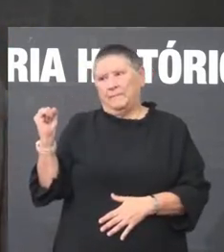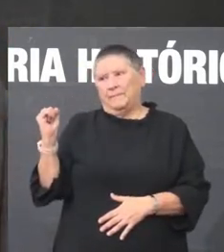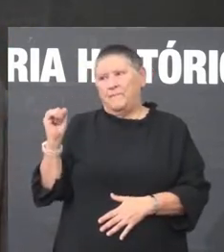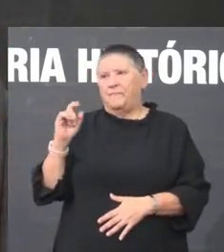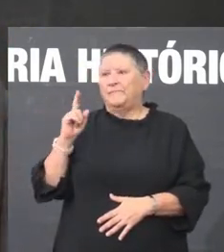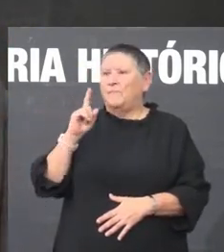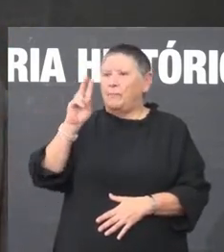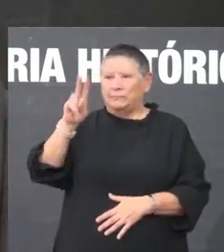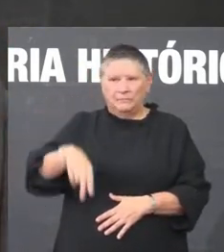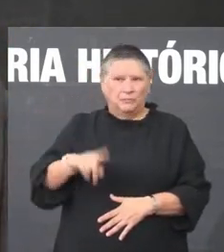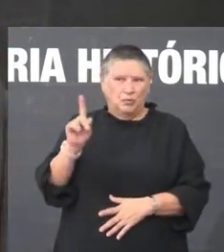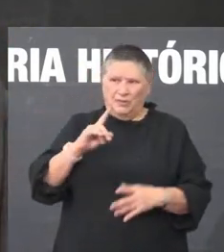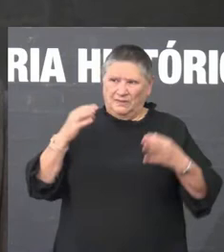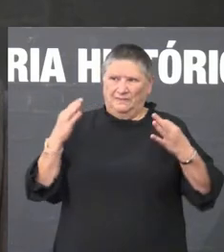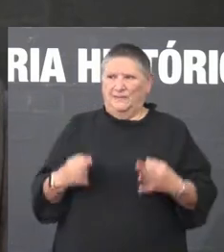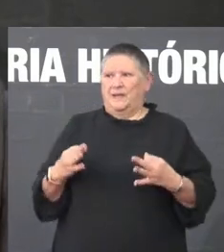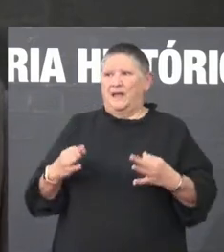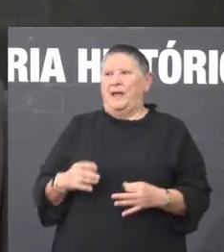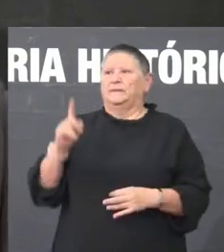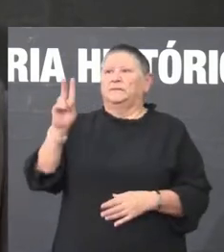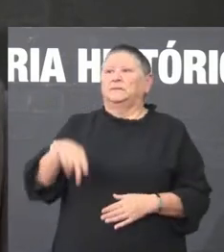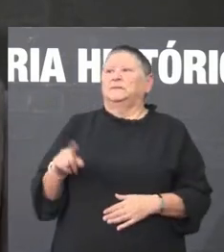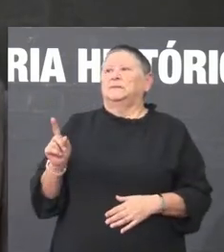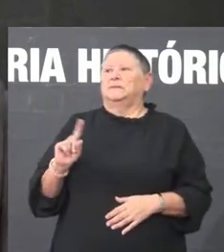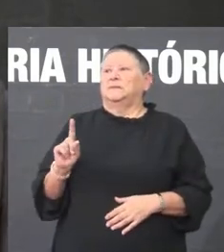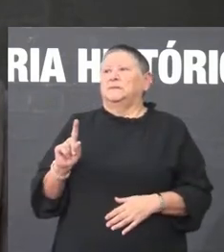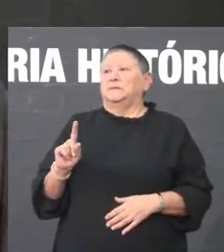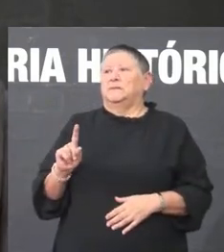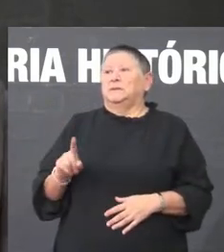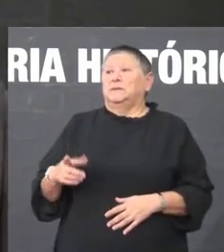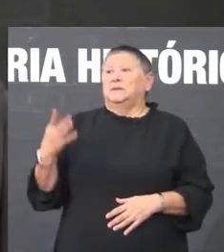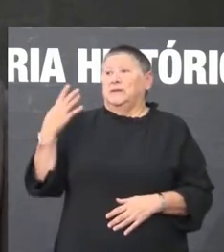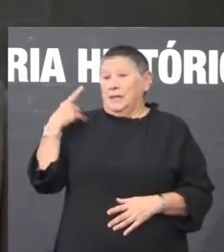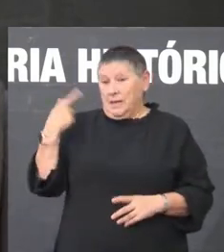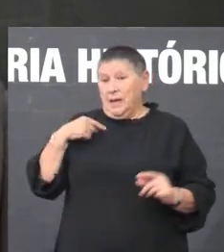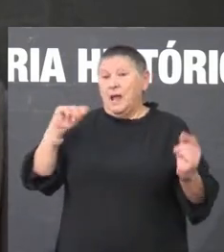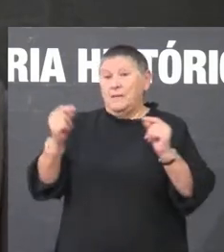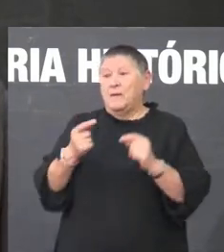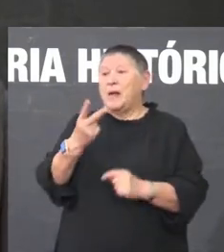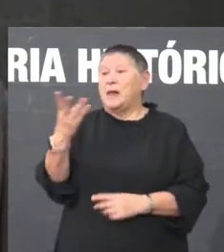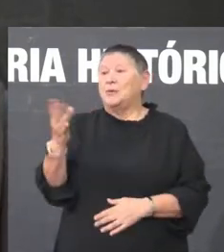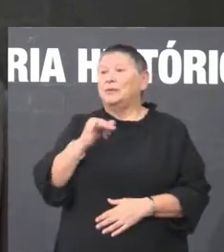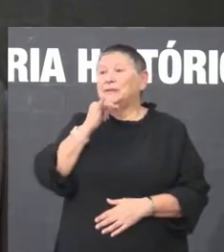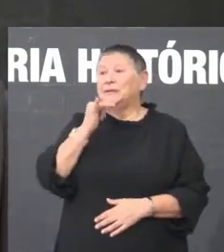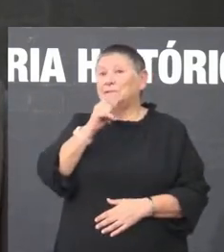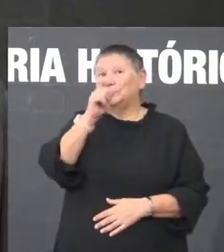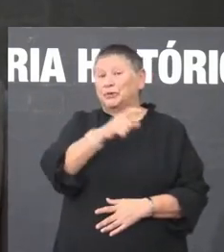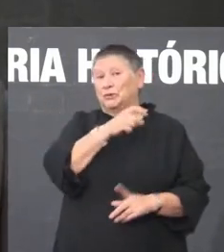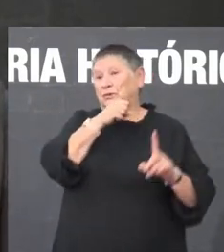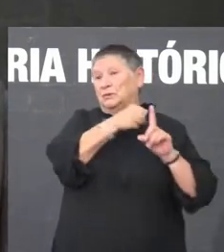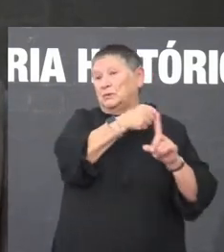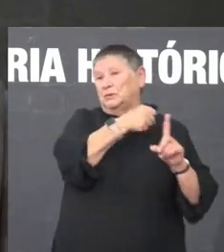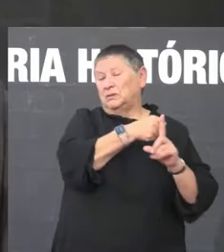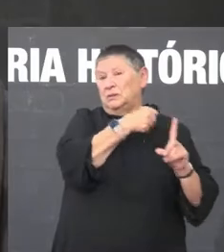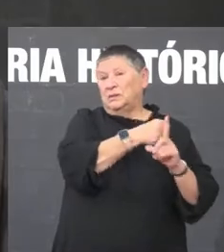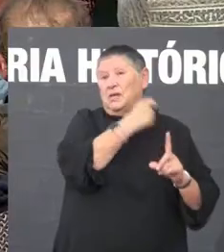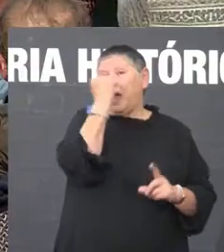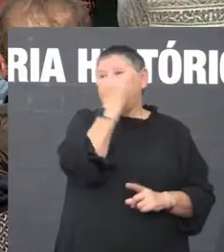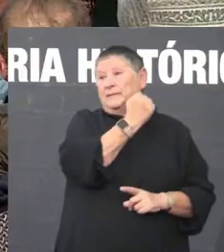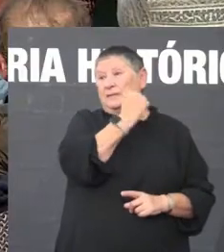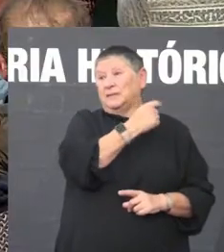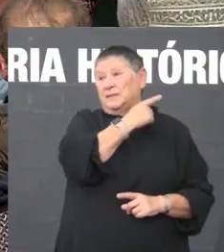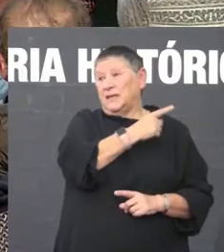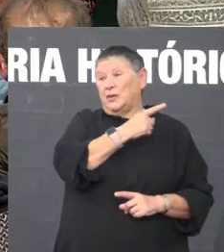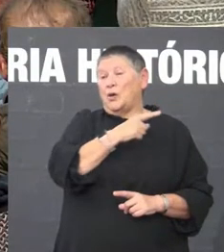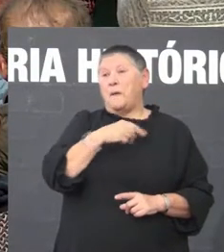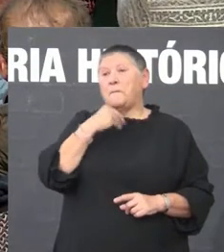que non sexa verdad. Que o falábamos onte na CEA, que había fillos de represaliados e de fusilados que pensaban